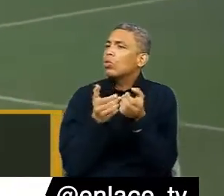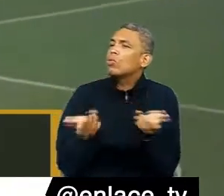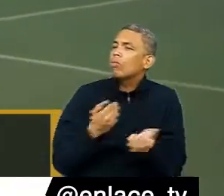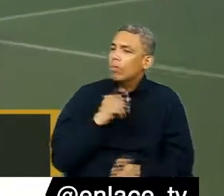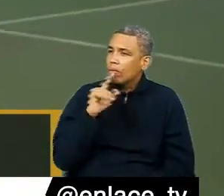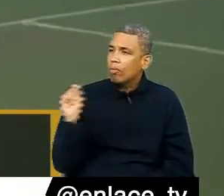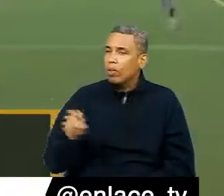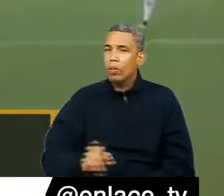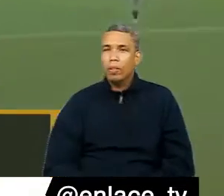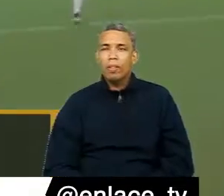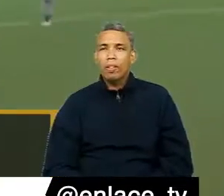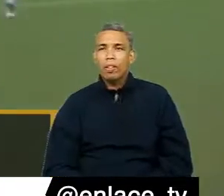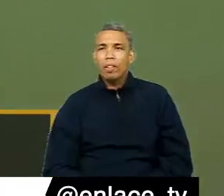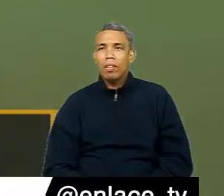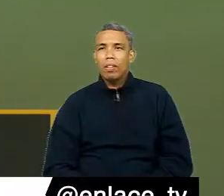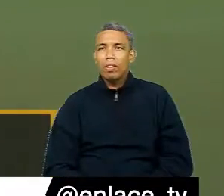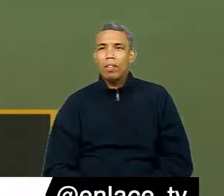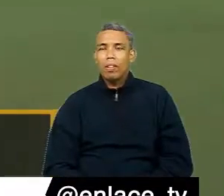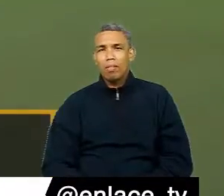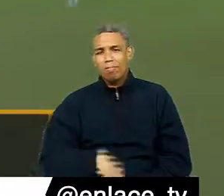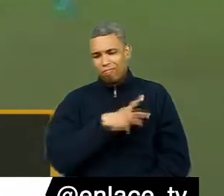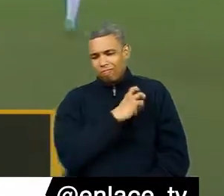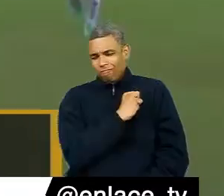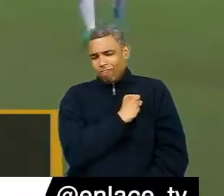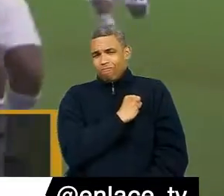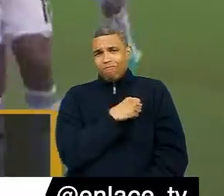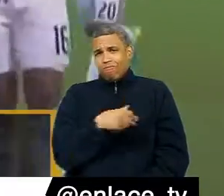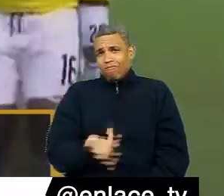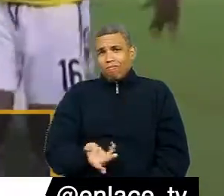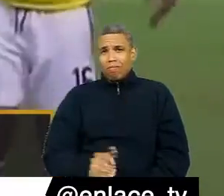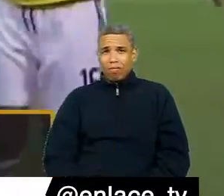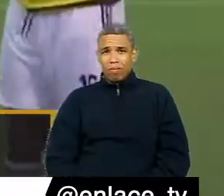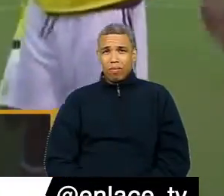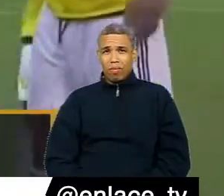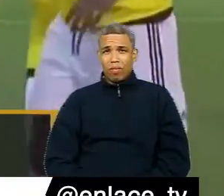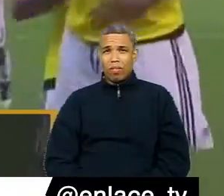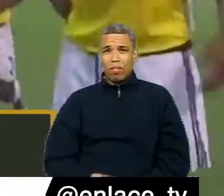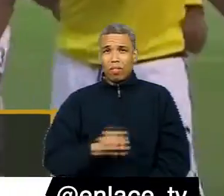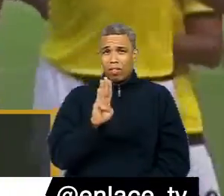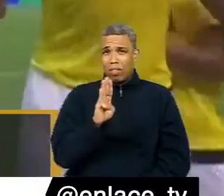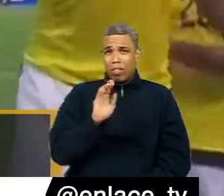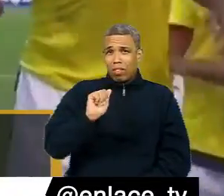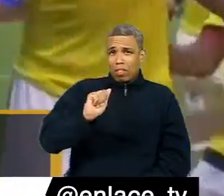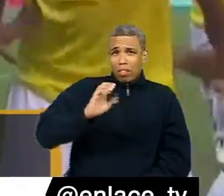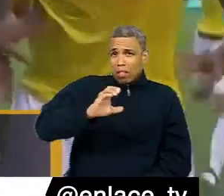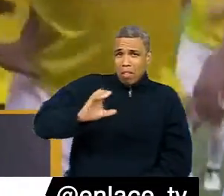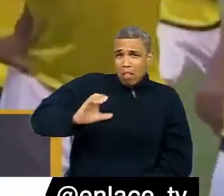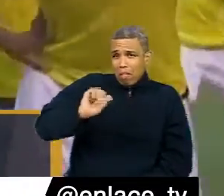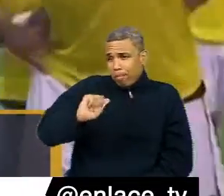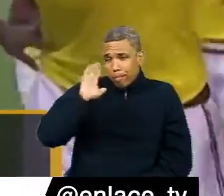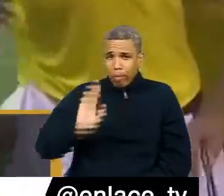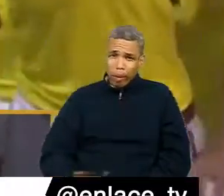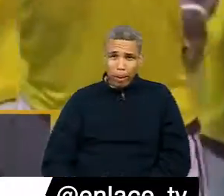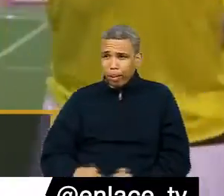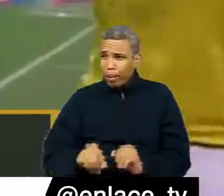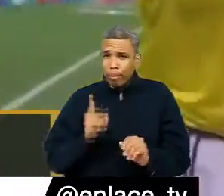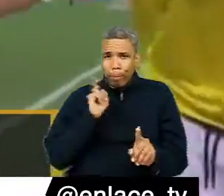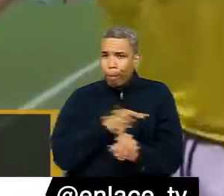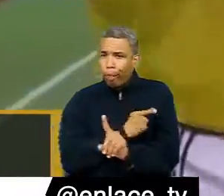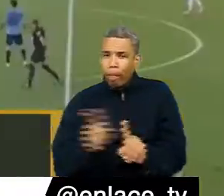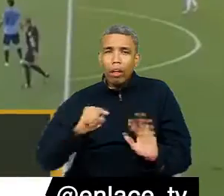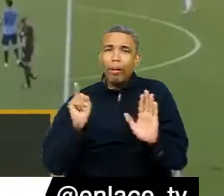noches. Decepcionado. ¿Por qué? Claro, Vaca tiene que hacer los goles, más nadie puede hacer los goles simplemente que Vaca. Bueno, ahí está la